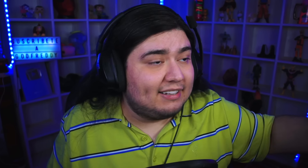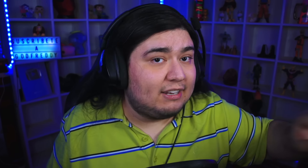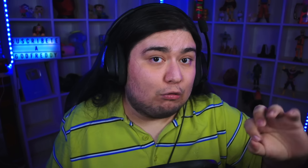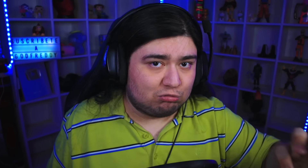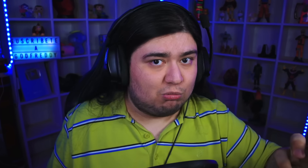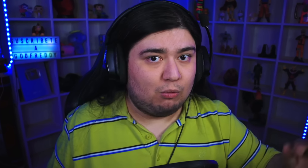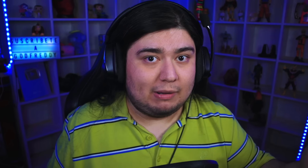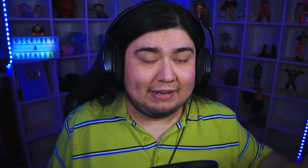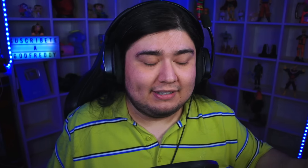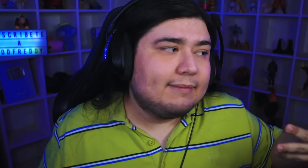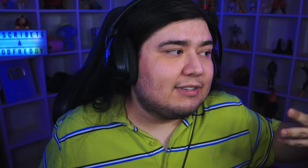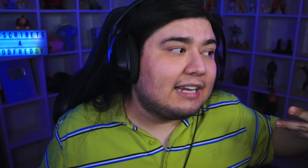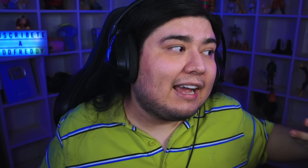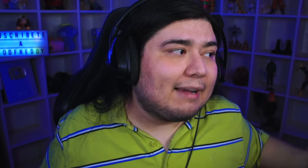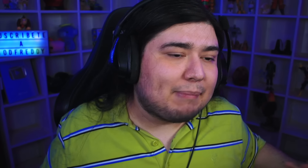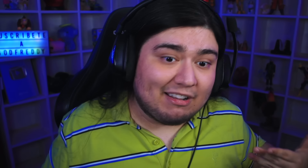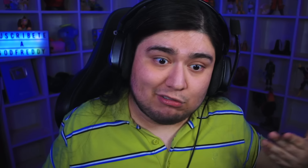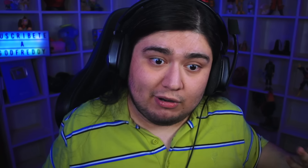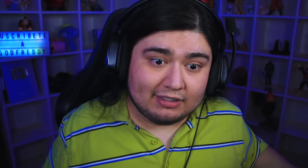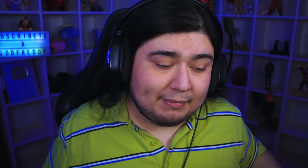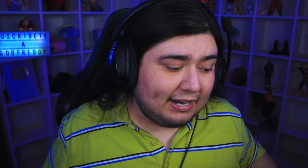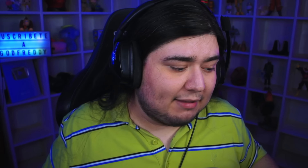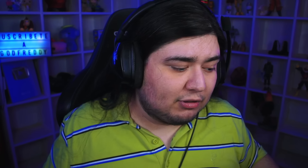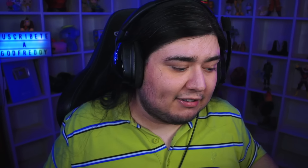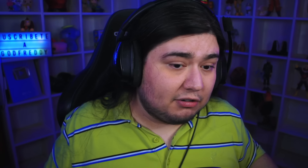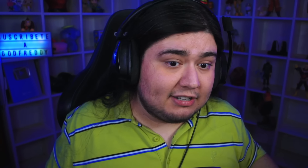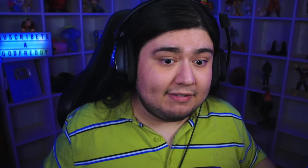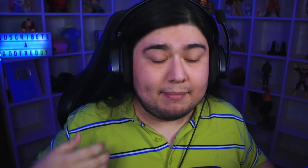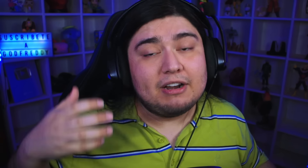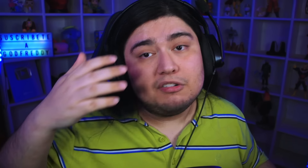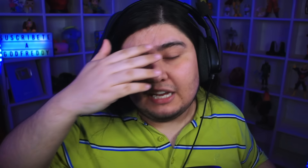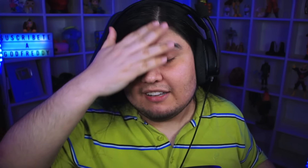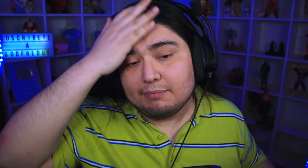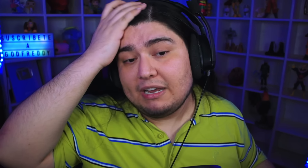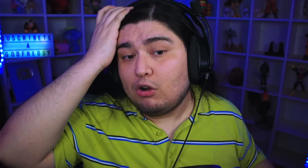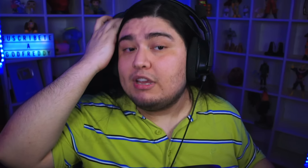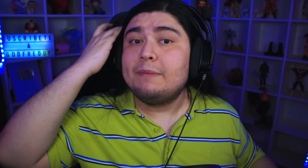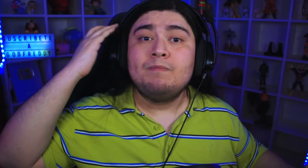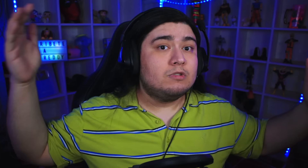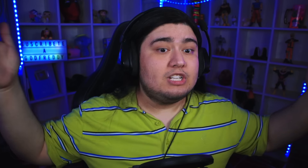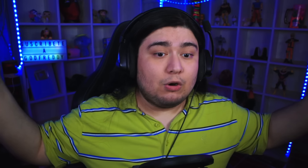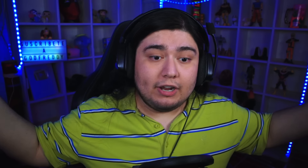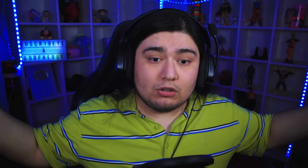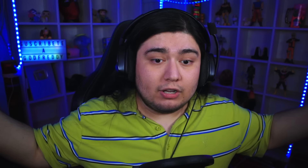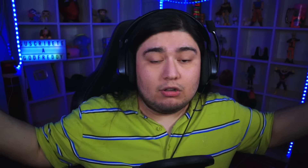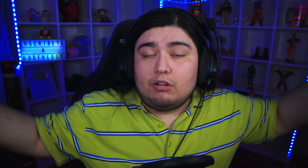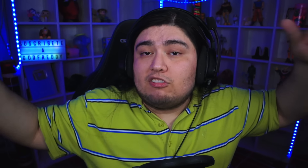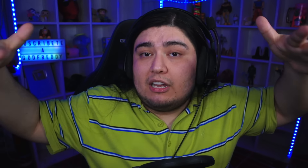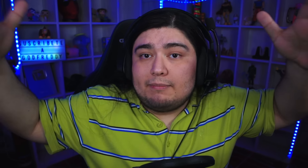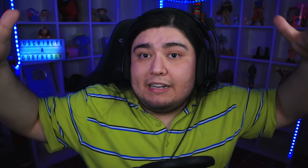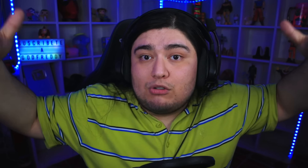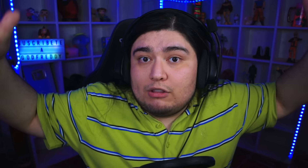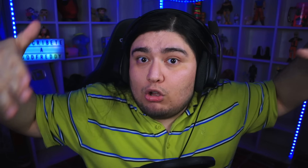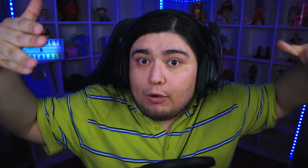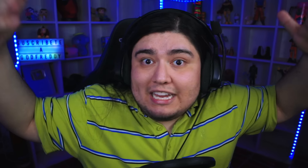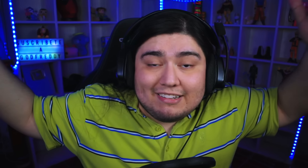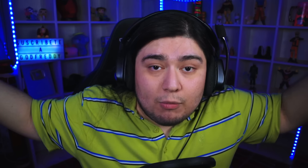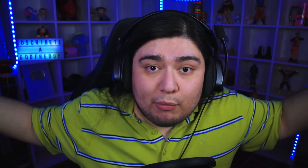que esté decente, lo subo igualmente. Ya pasó el tema de las votaciones. Llevan varios días, pero oye, llego dentro de todo, o sea,